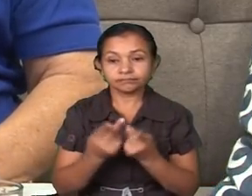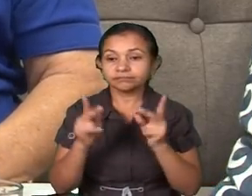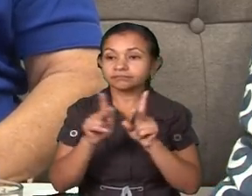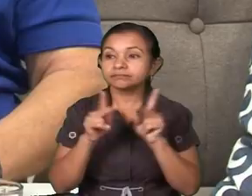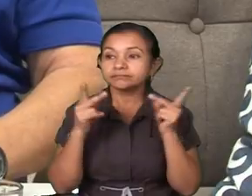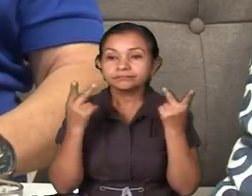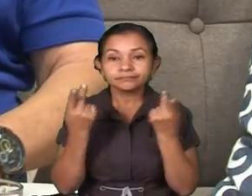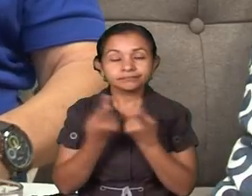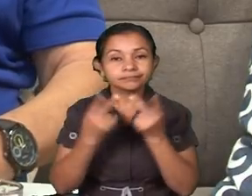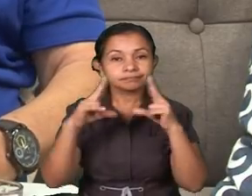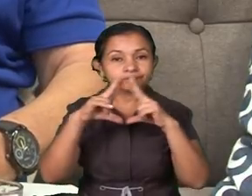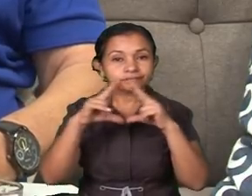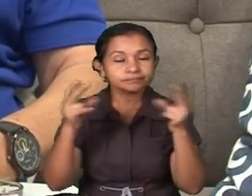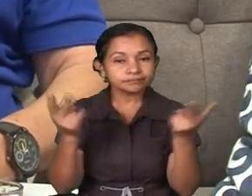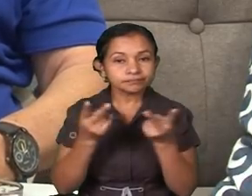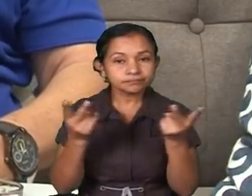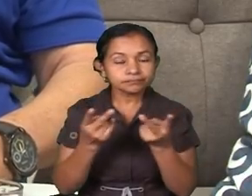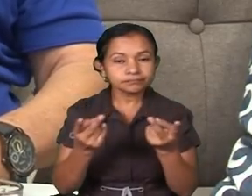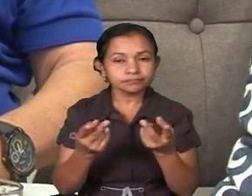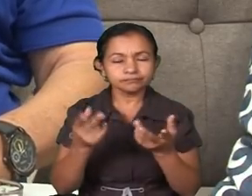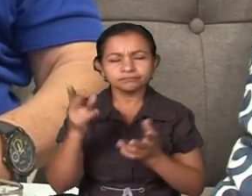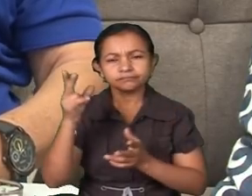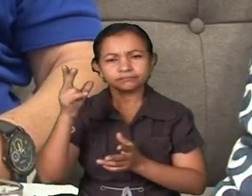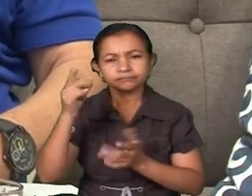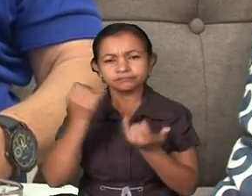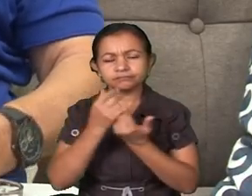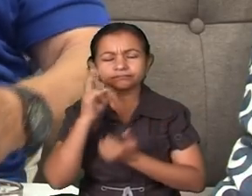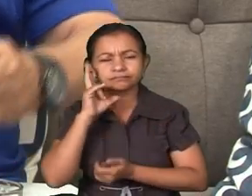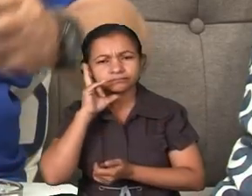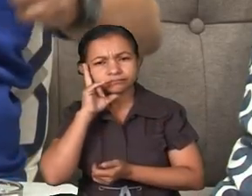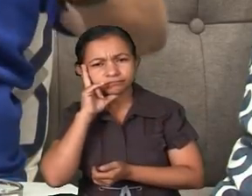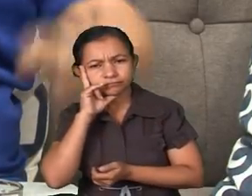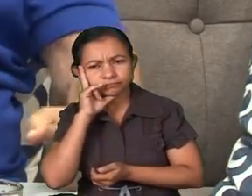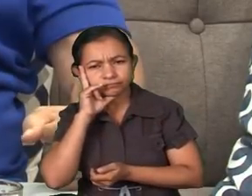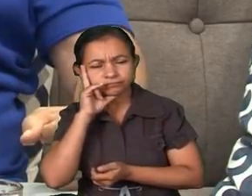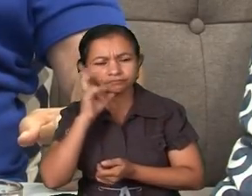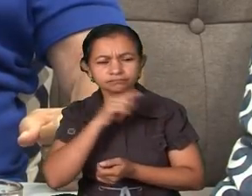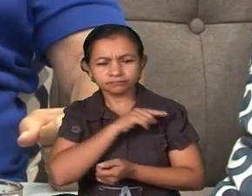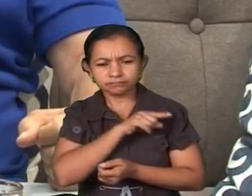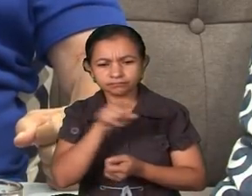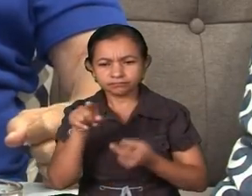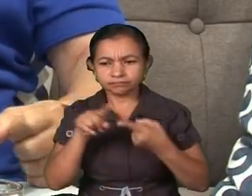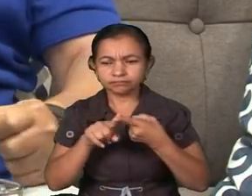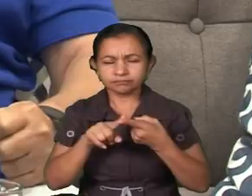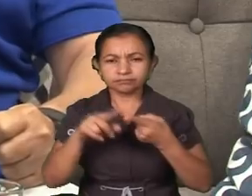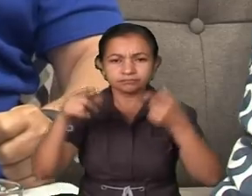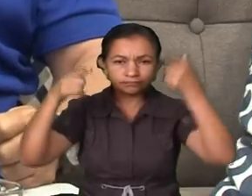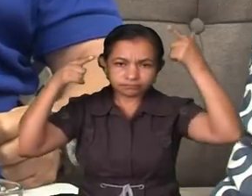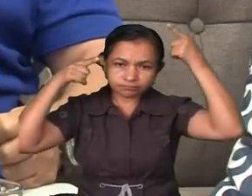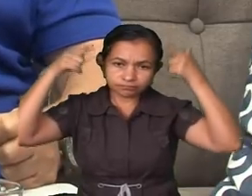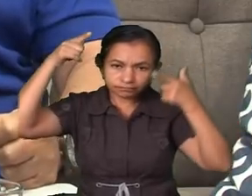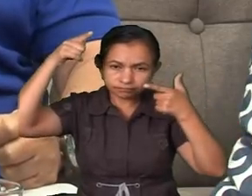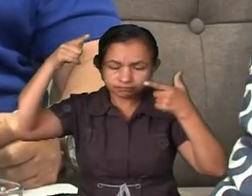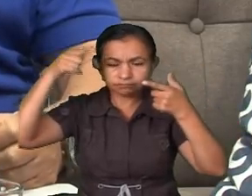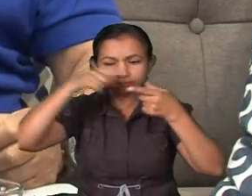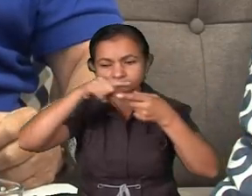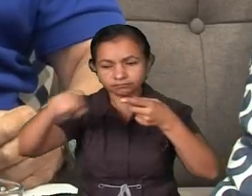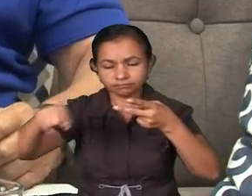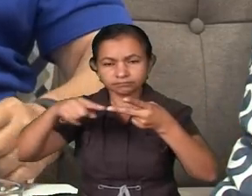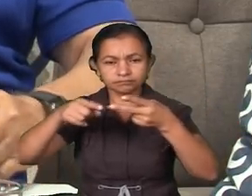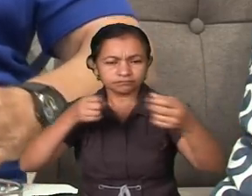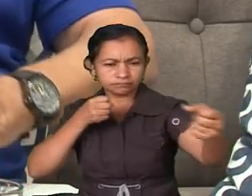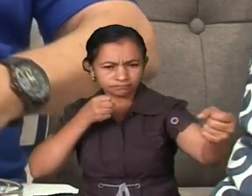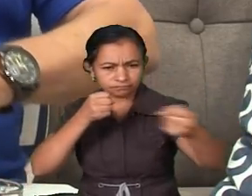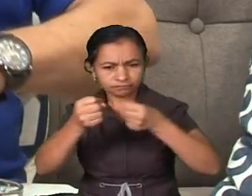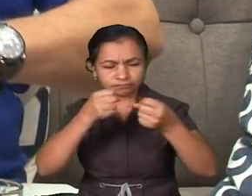nicaragüense que tenemos a un Rubén, a un Sandino, a un Alexis Argüello. Es un